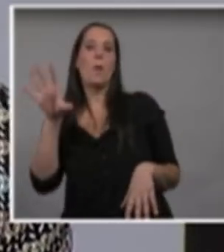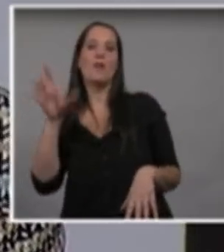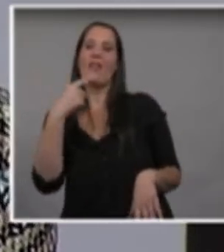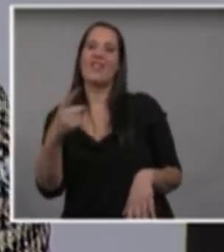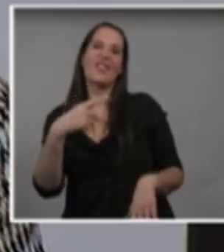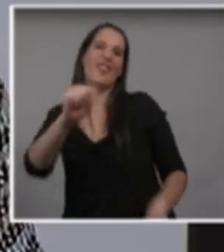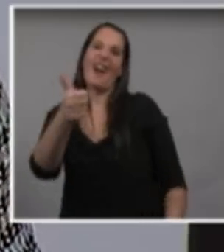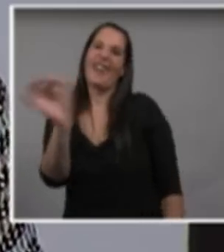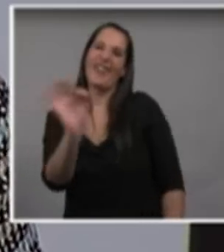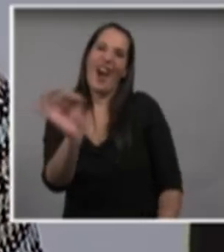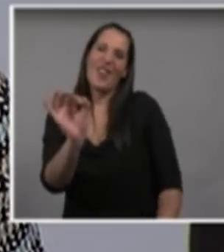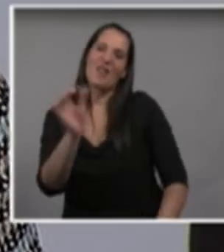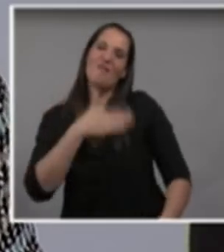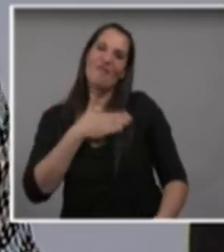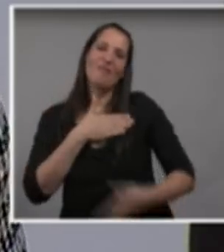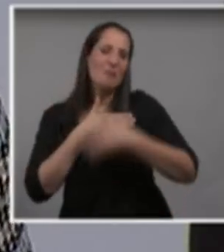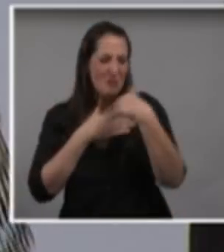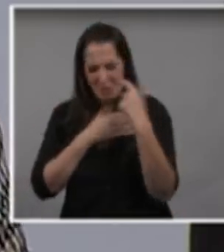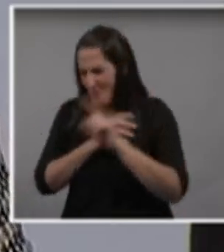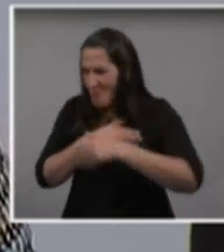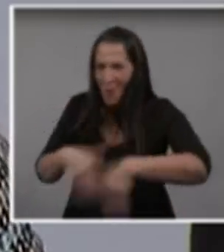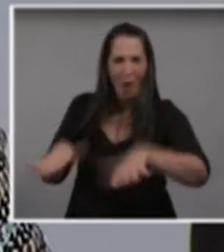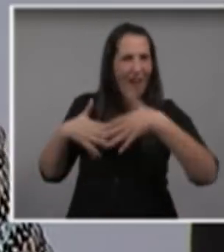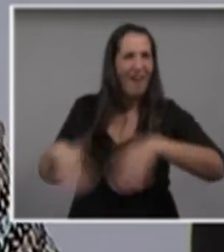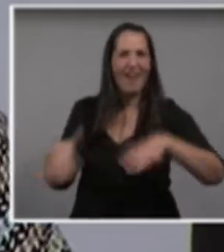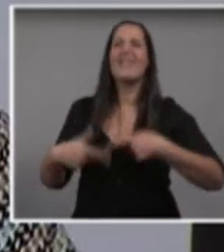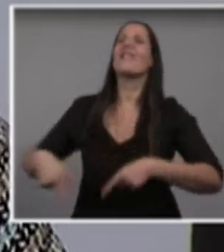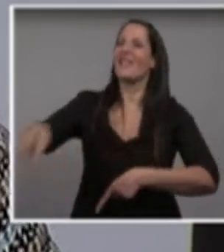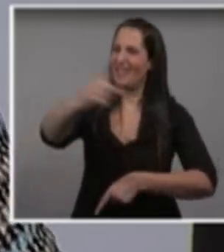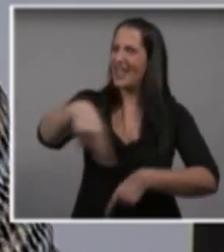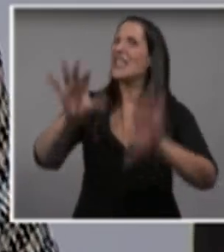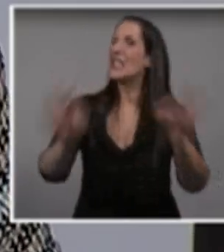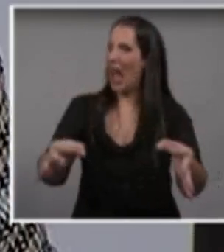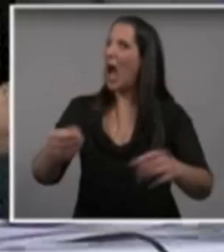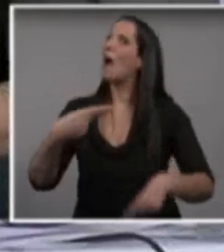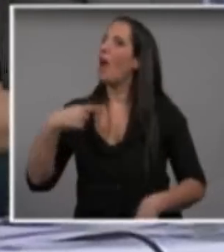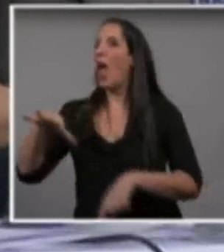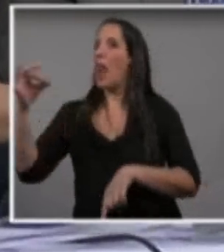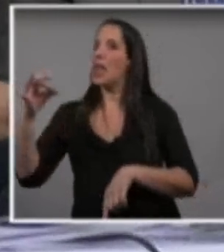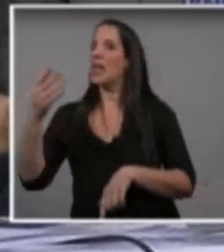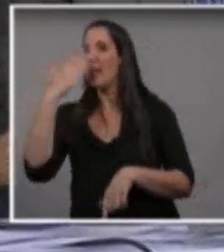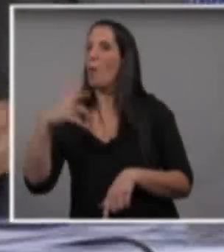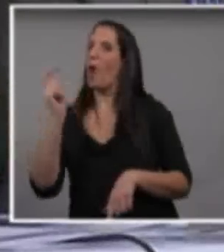No te lamentes, Paco, si todos saben por ahí cómo se otorgan algunos premios. Muchachos,